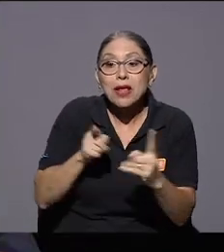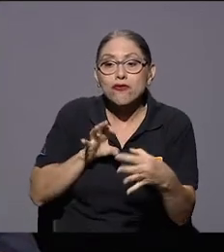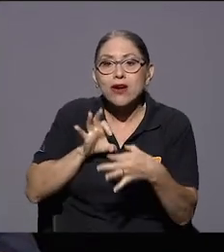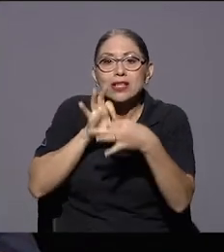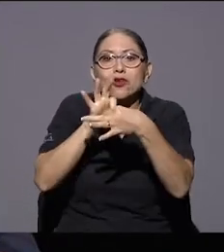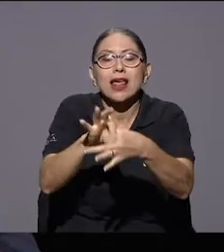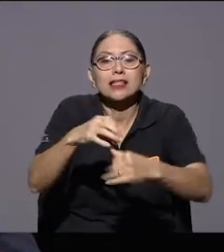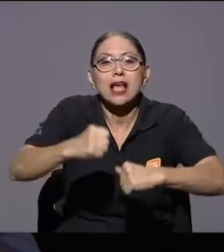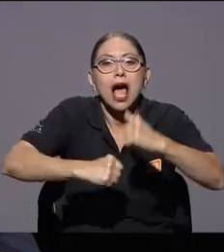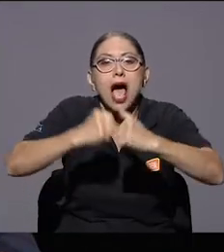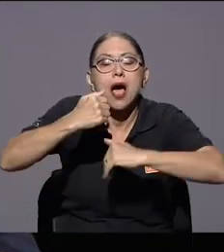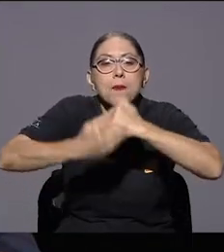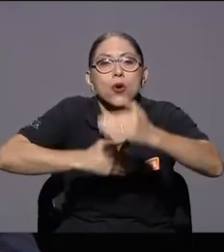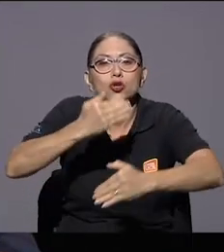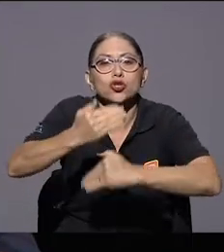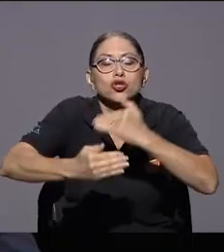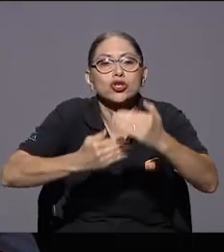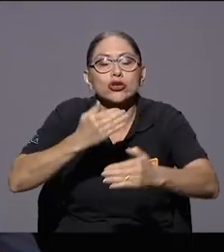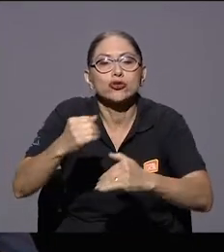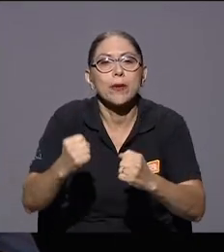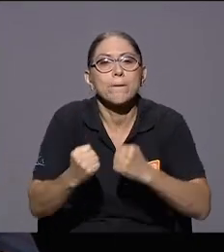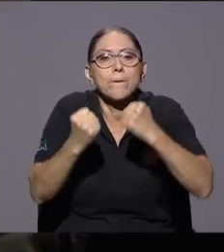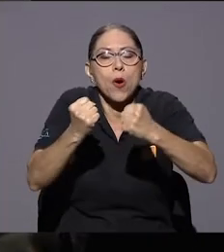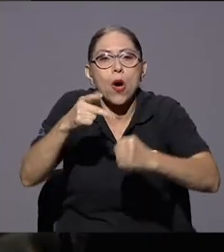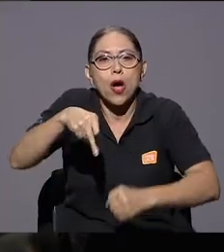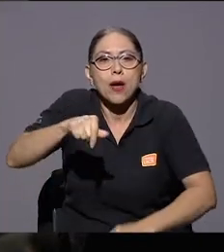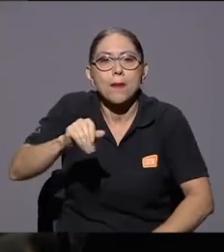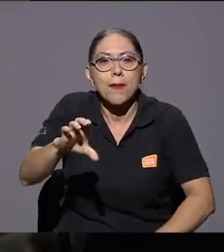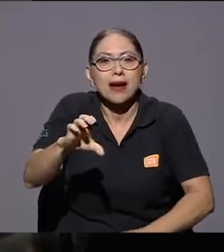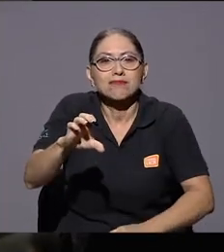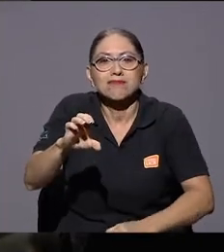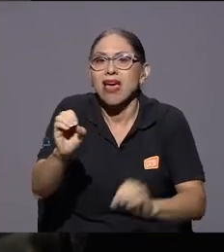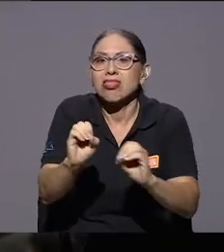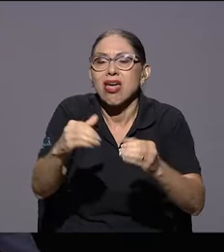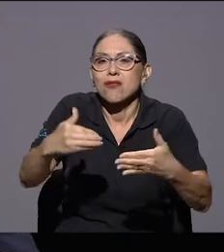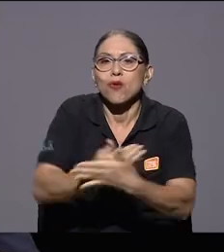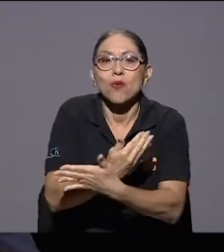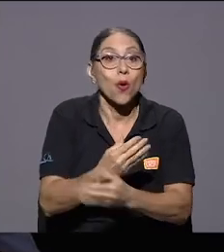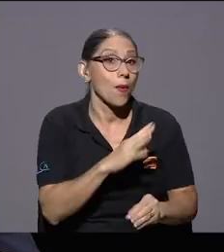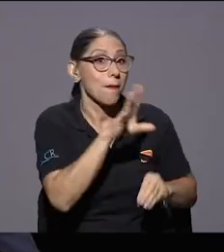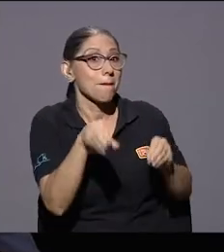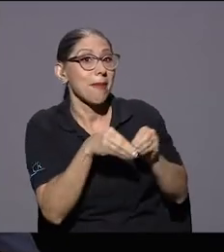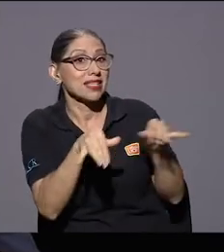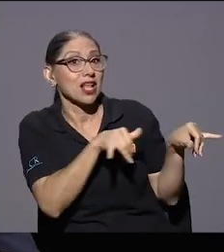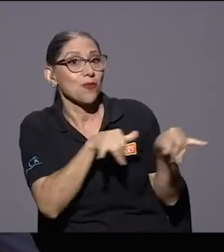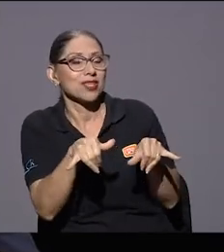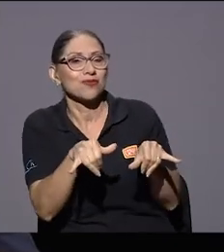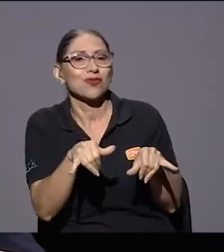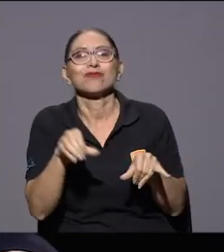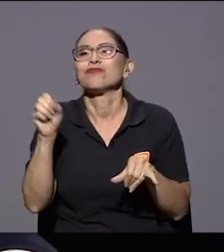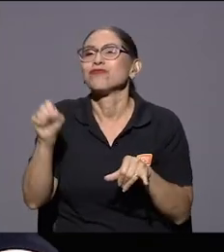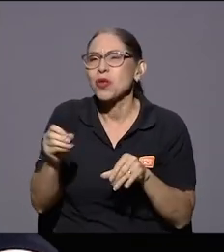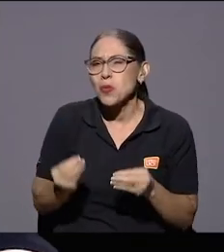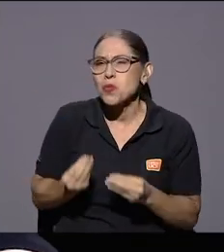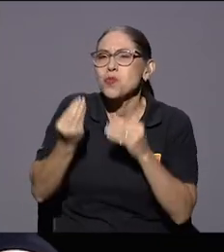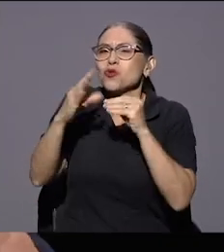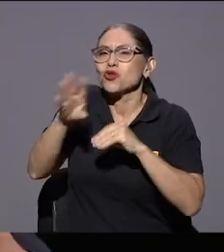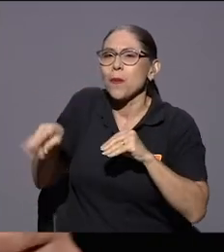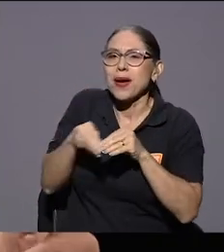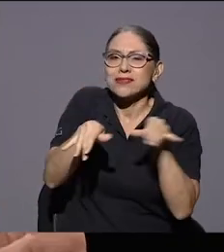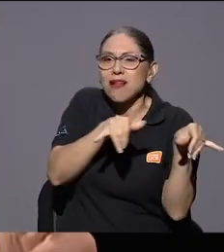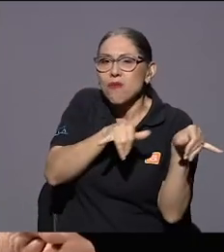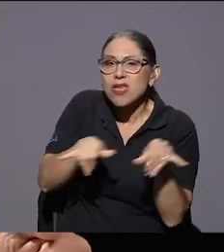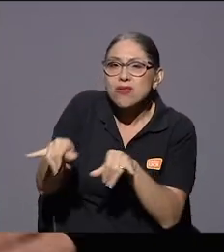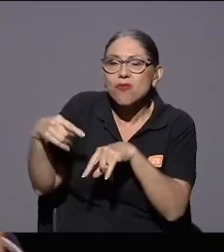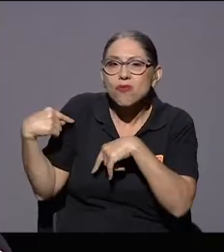PAC. Y entonces ahí no hay nada nuevo. Más de lo mismo. Mucho más de lo mismo. No más, mucho más de lo mismo. Don Randall, y